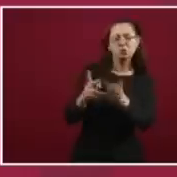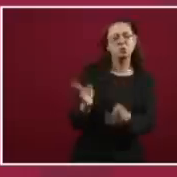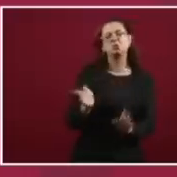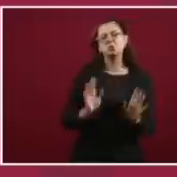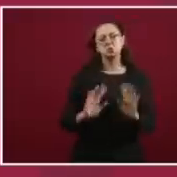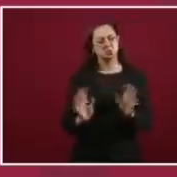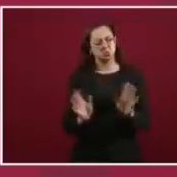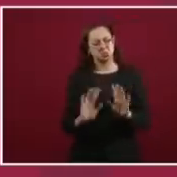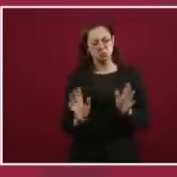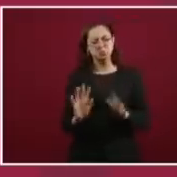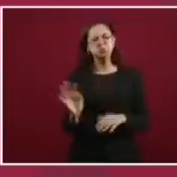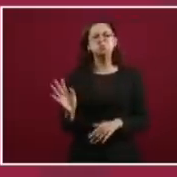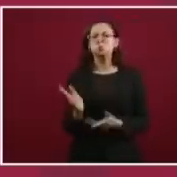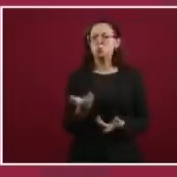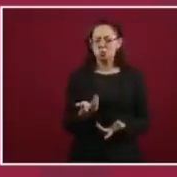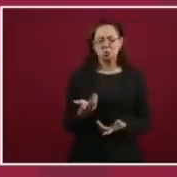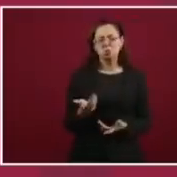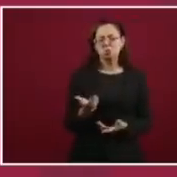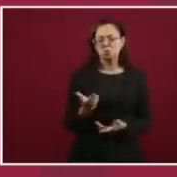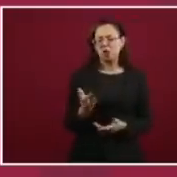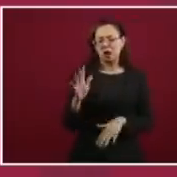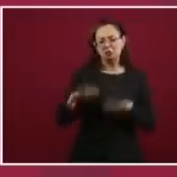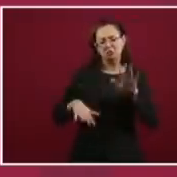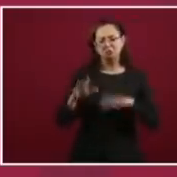planteas este